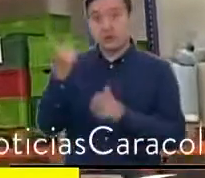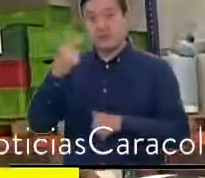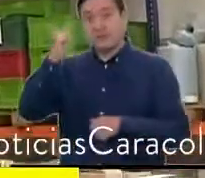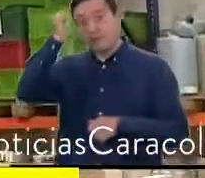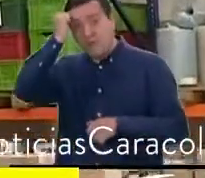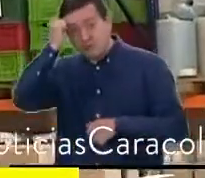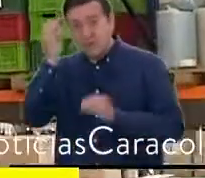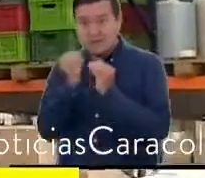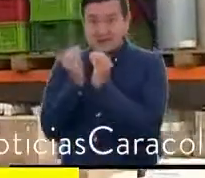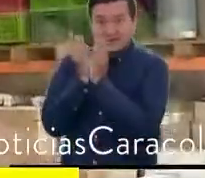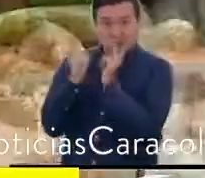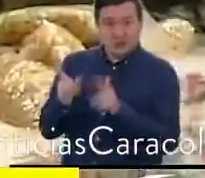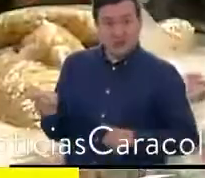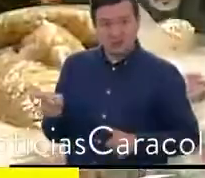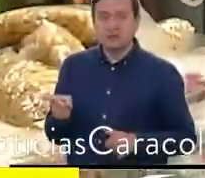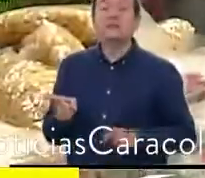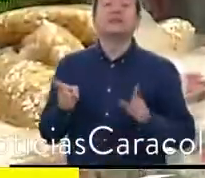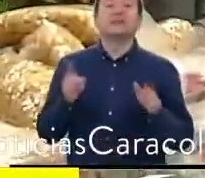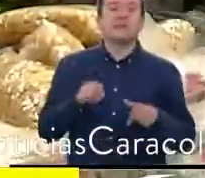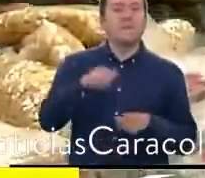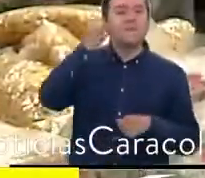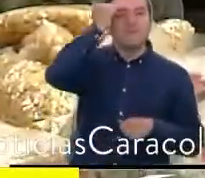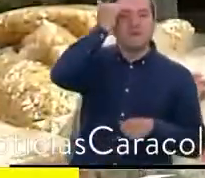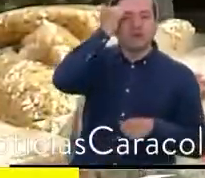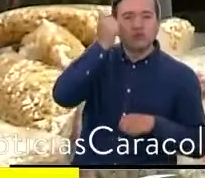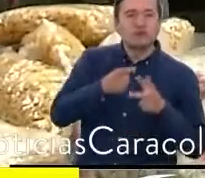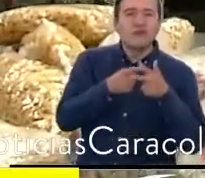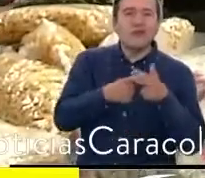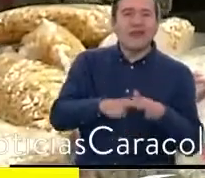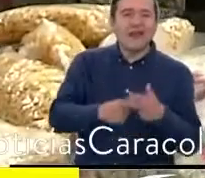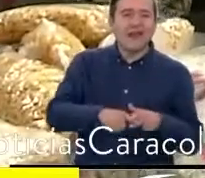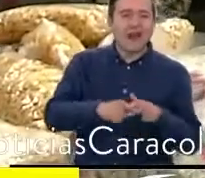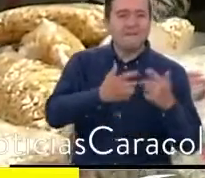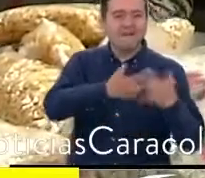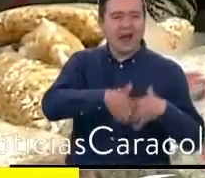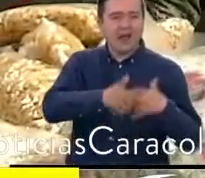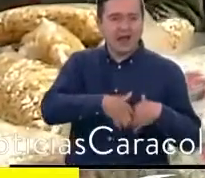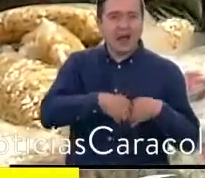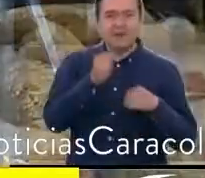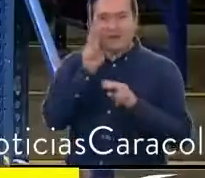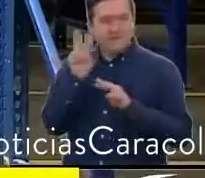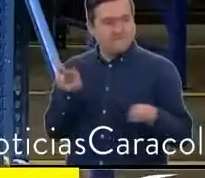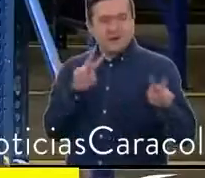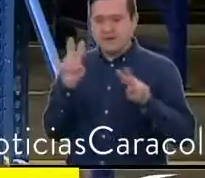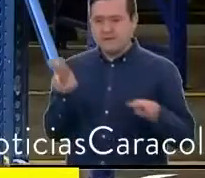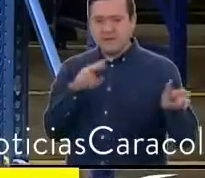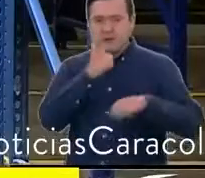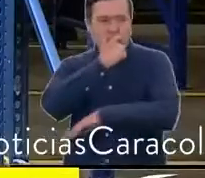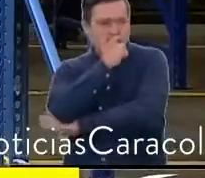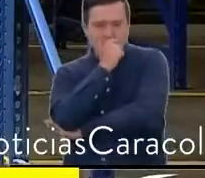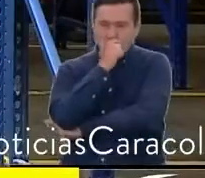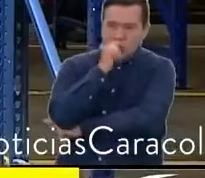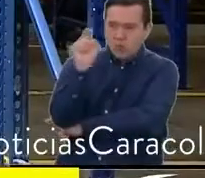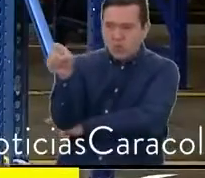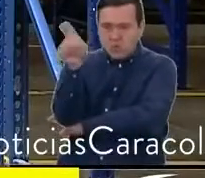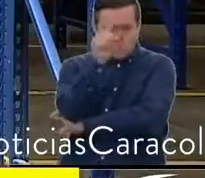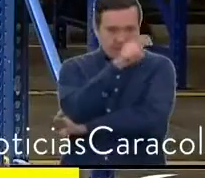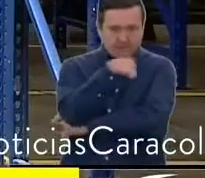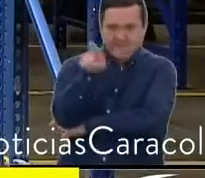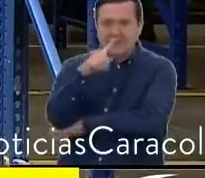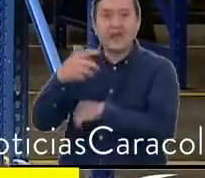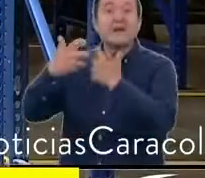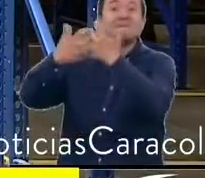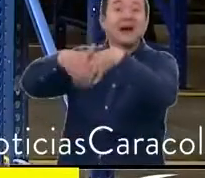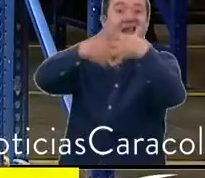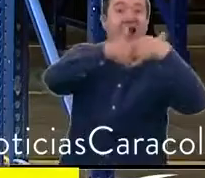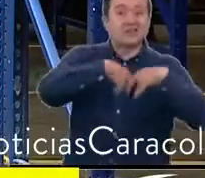acá profesores de ingeniería mecánica y alumnos de ingeniería mecánica revisando todo el aparataje y que se van a encontrar máquinas que